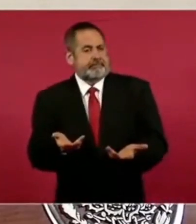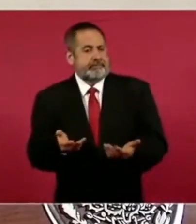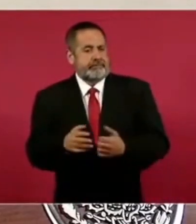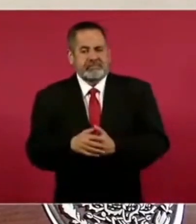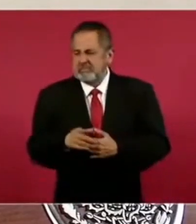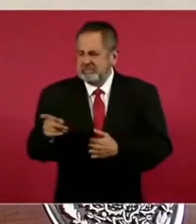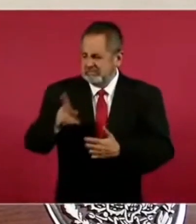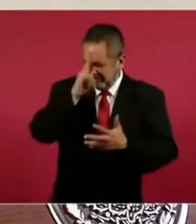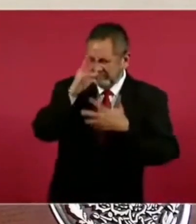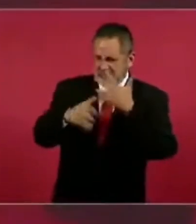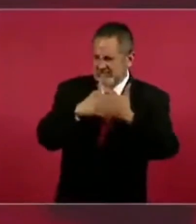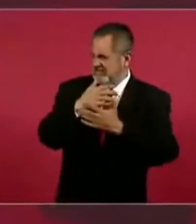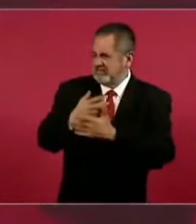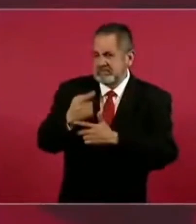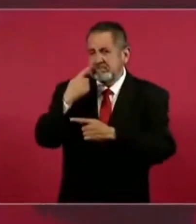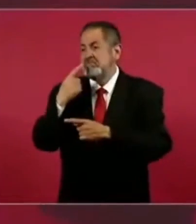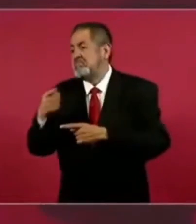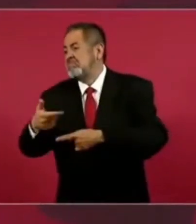Violento.